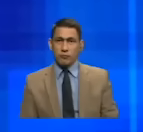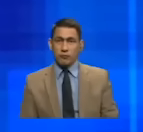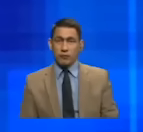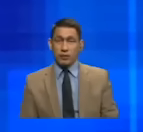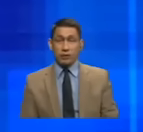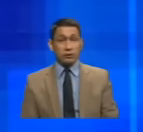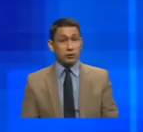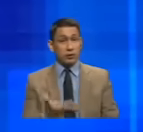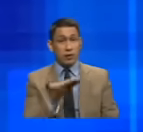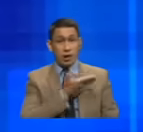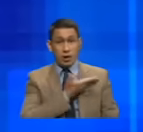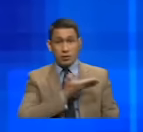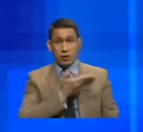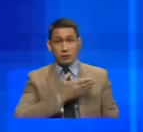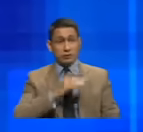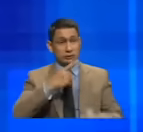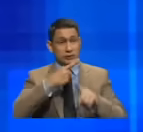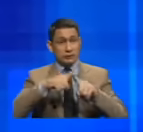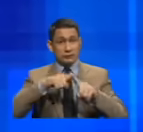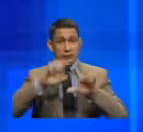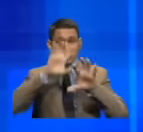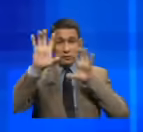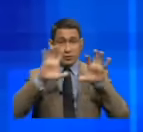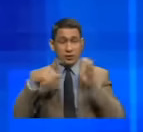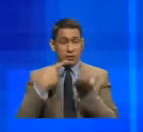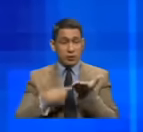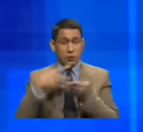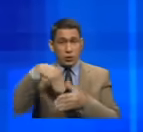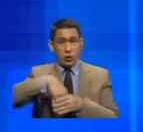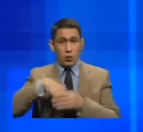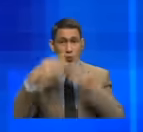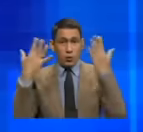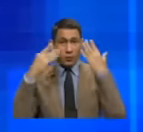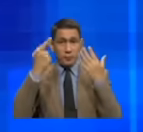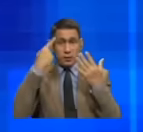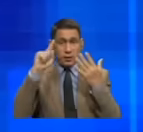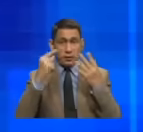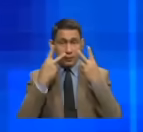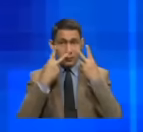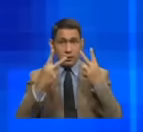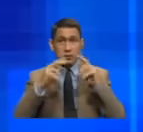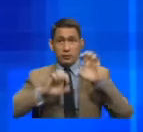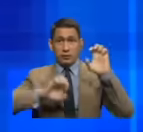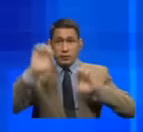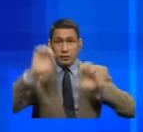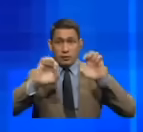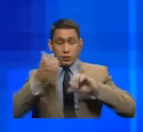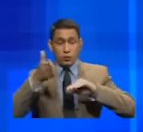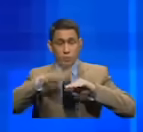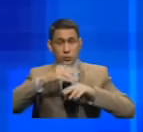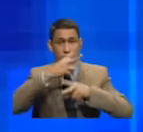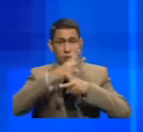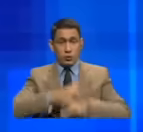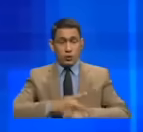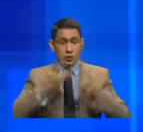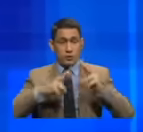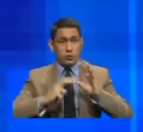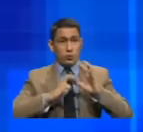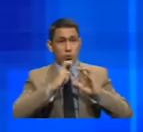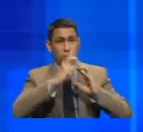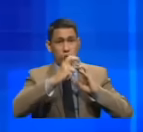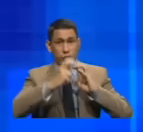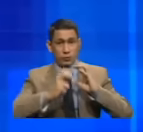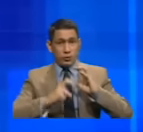Los alcaldes de varias provincias se reúnen en Guayaquil para analizar estrategias de seguridad y turismo, además